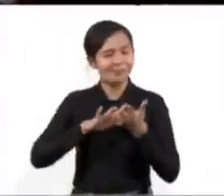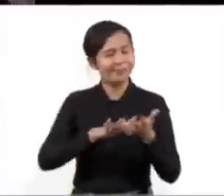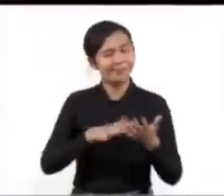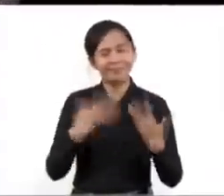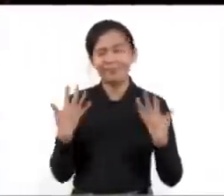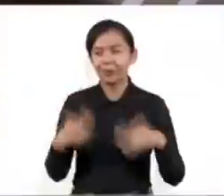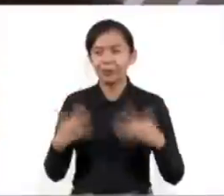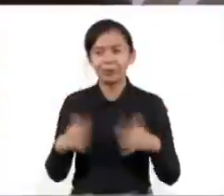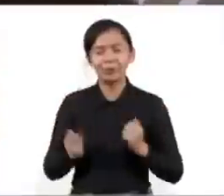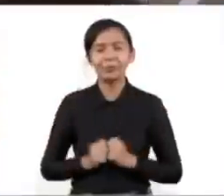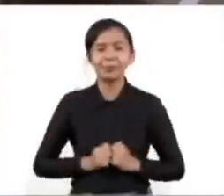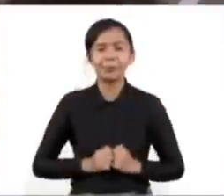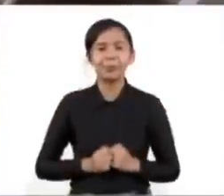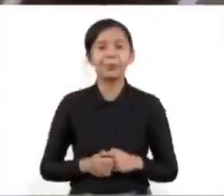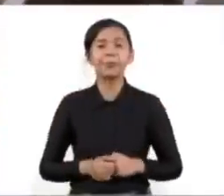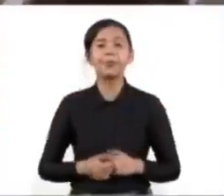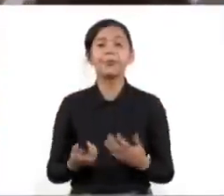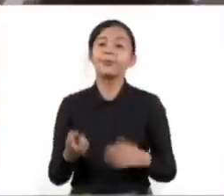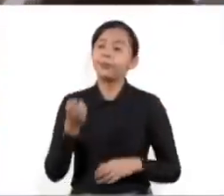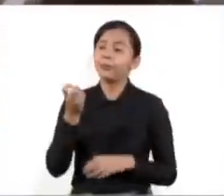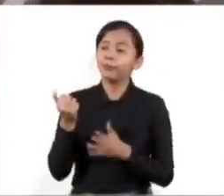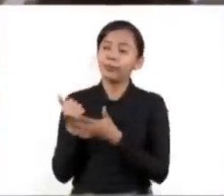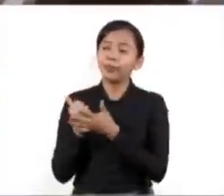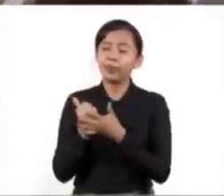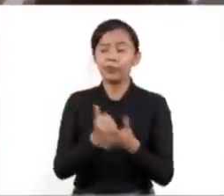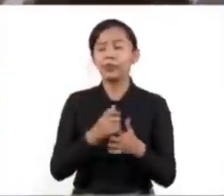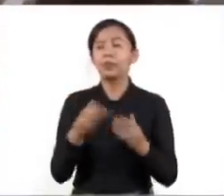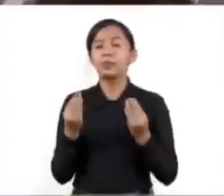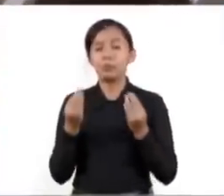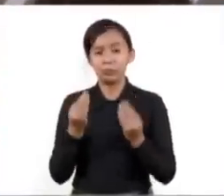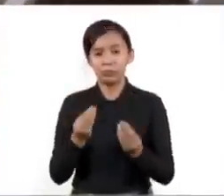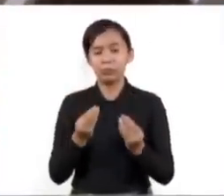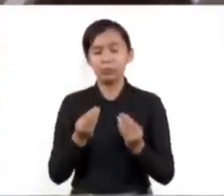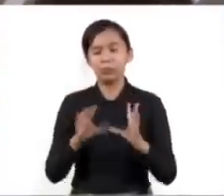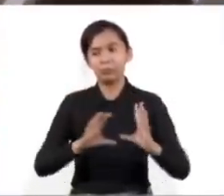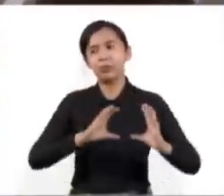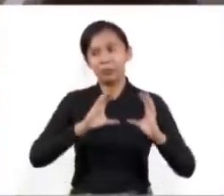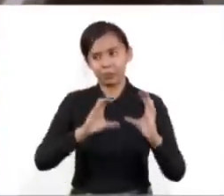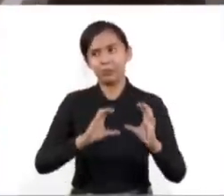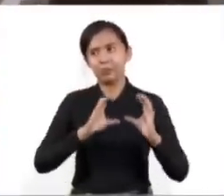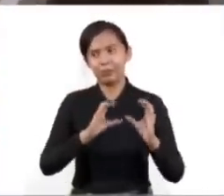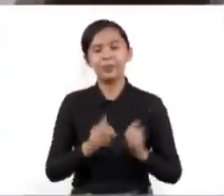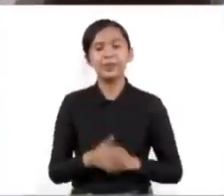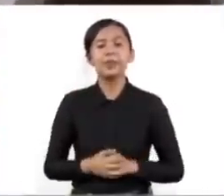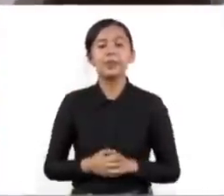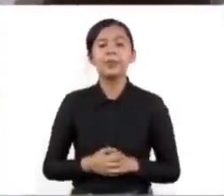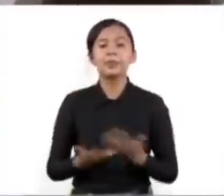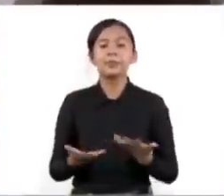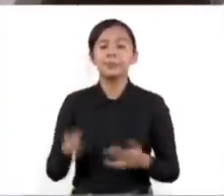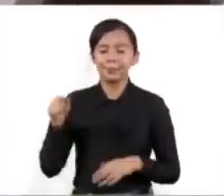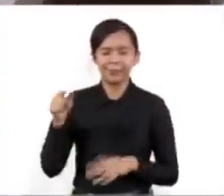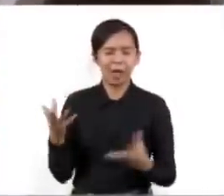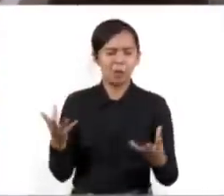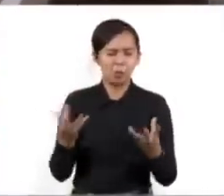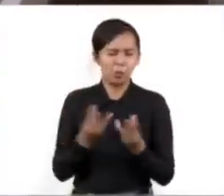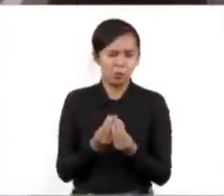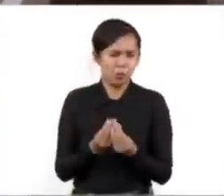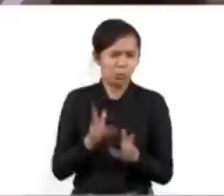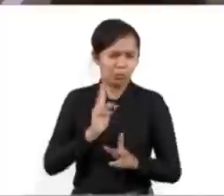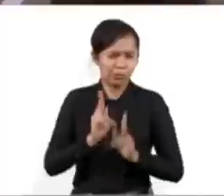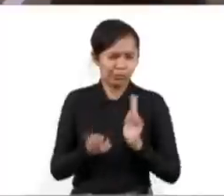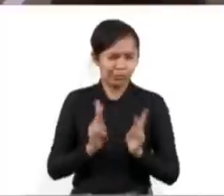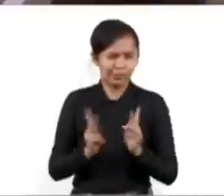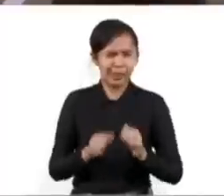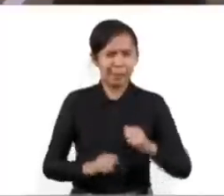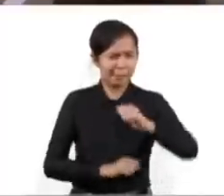que nos ayuda muchísimo a poderlo cuidar. Y estábamos con él cuando estábamos planeando el